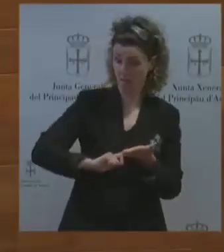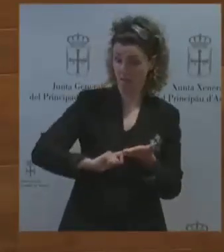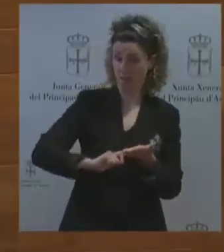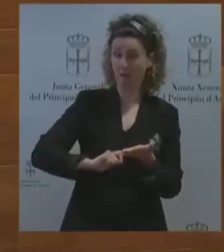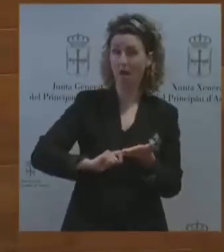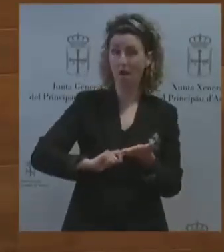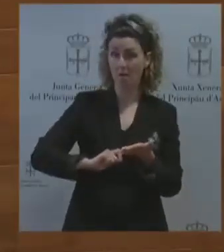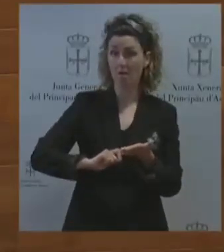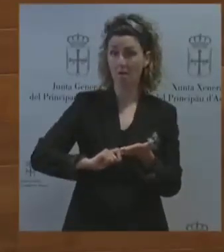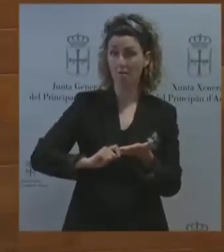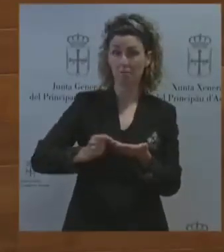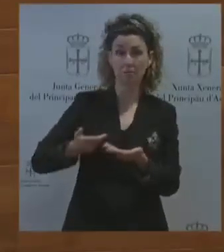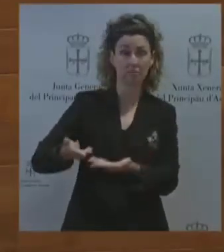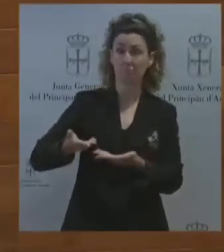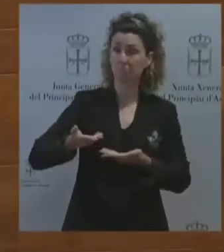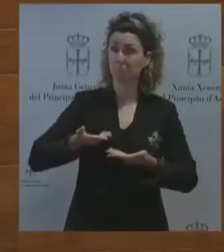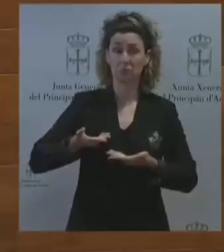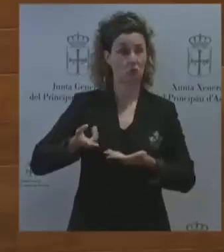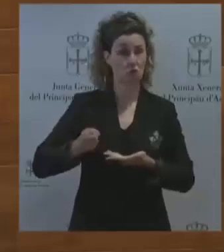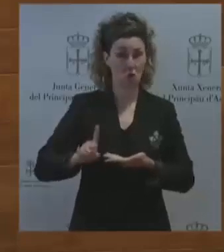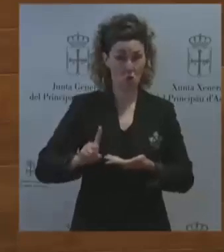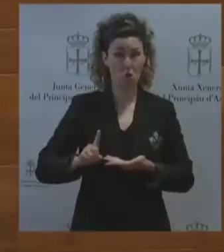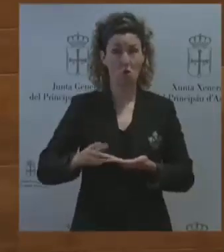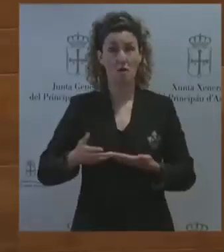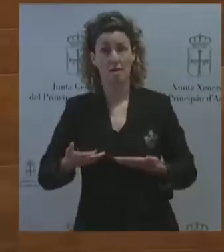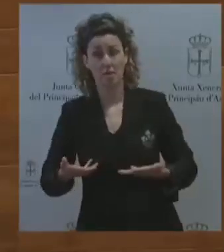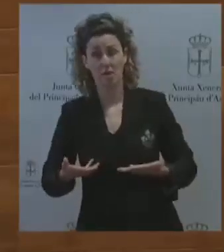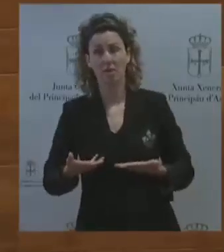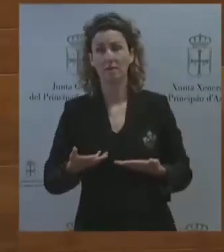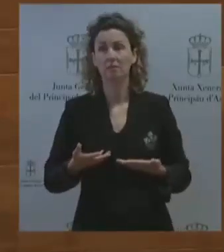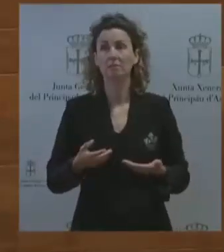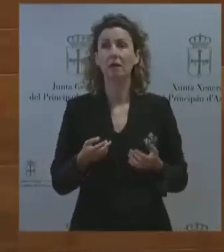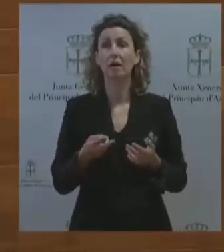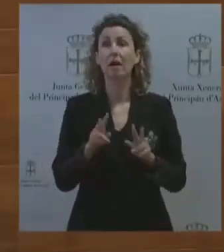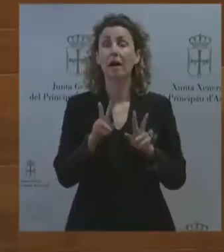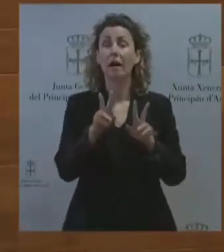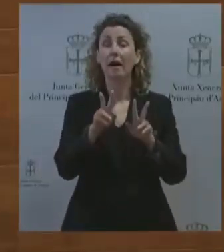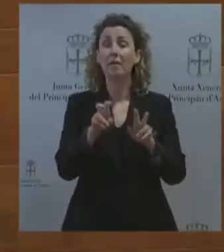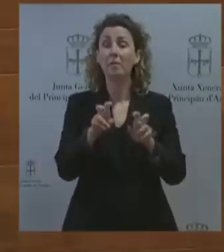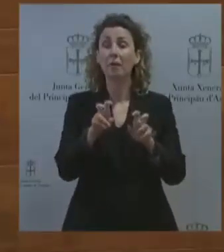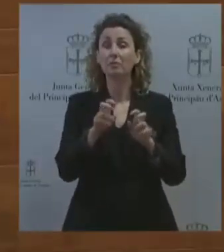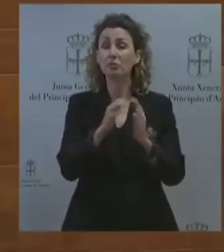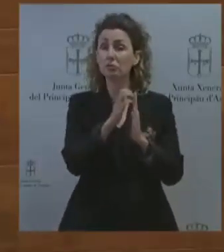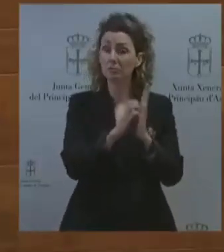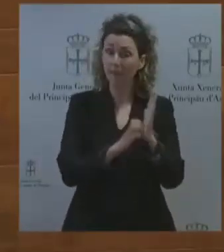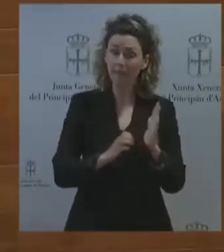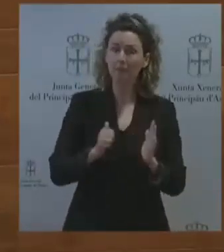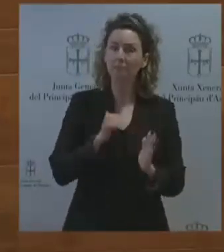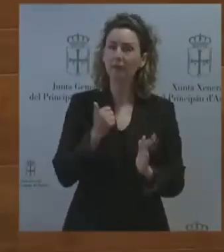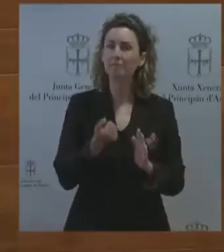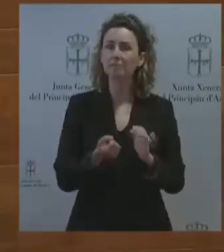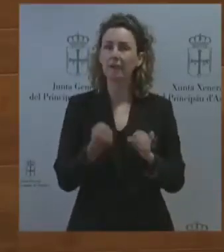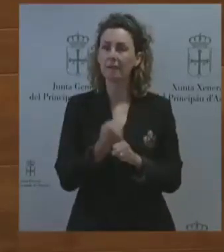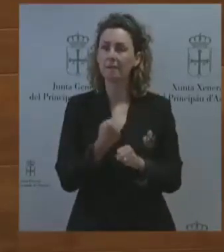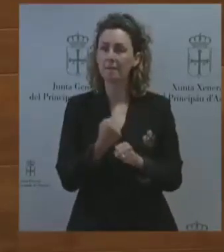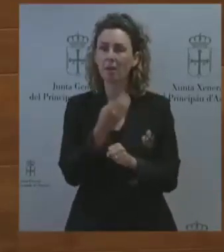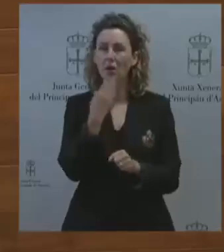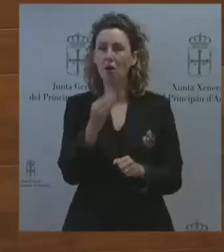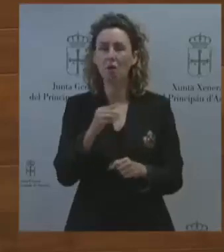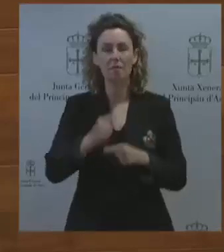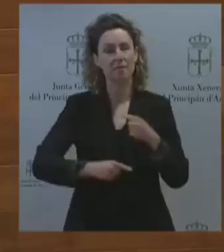aquí. Reducir impuestos, crear oportunidades de empleo para nuestros jóvenes, poner a la familia en el centro de todas nuestras